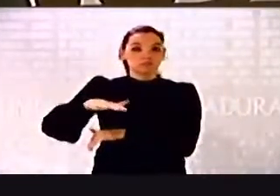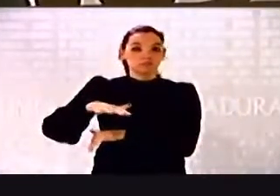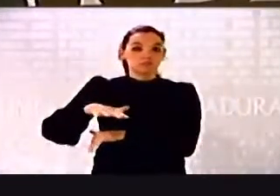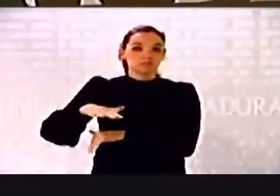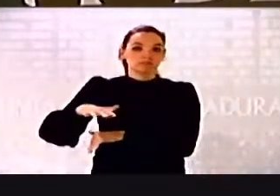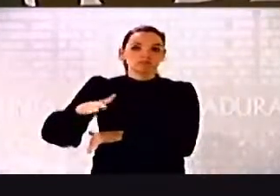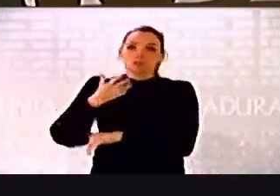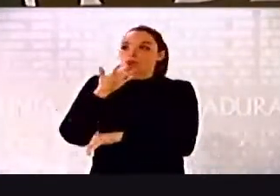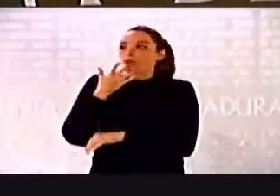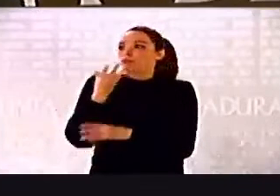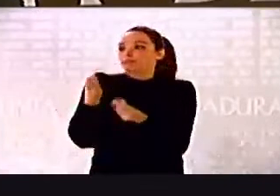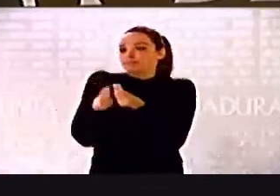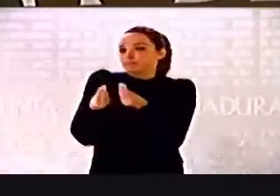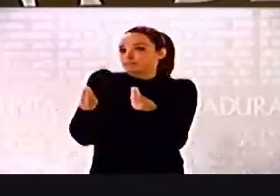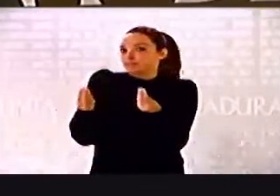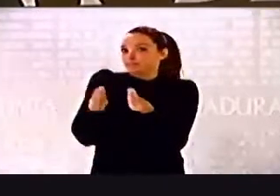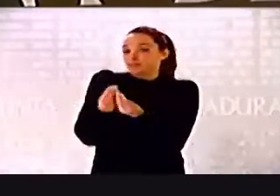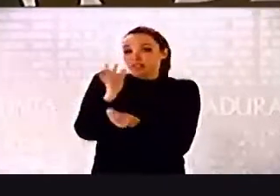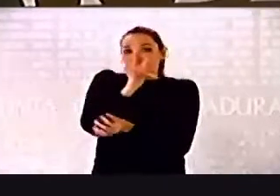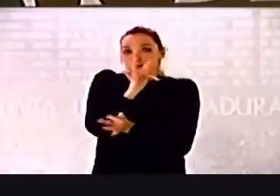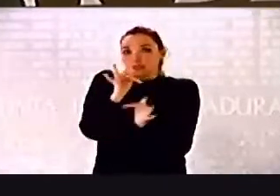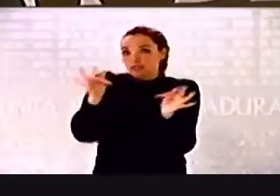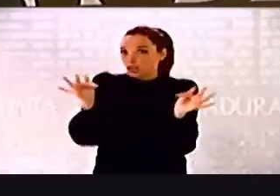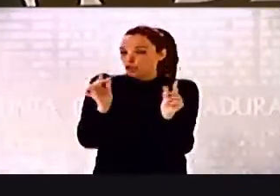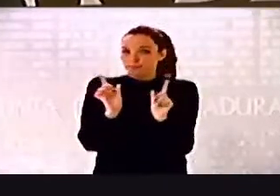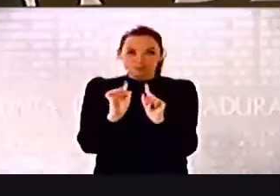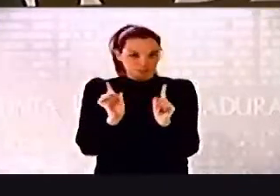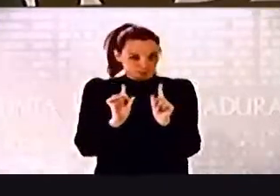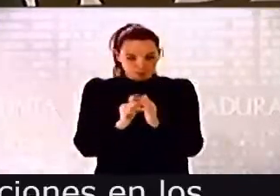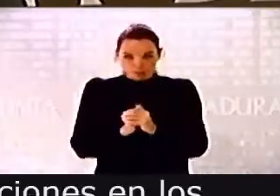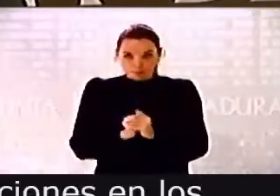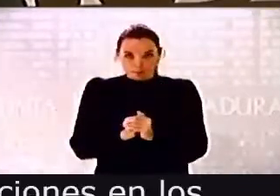provocando aglomeraciones en los cementerios.